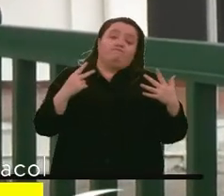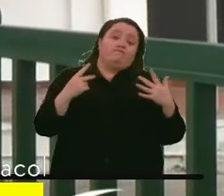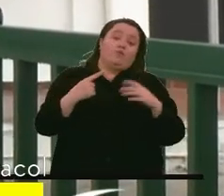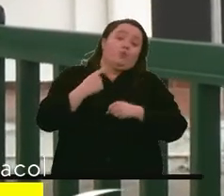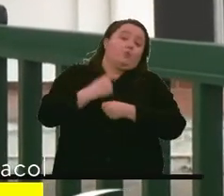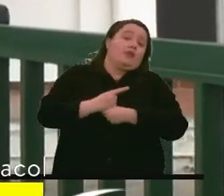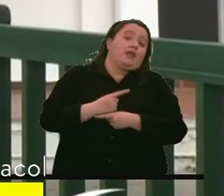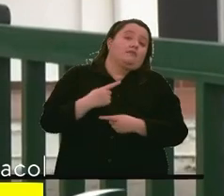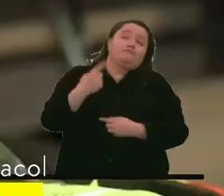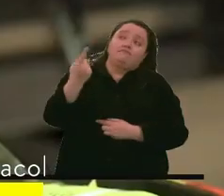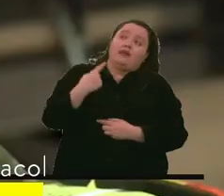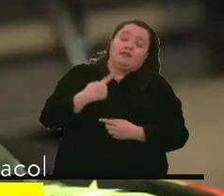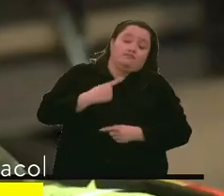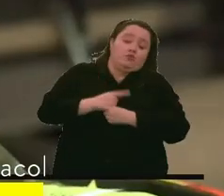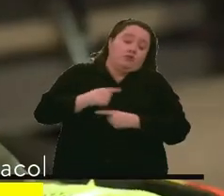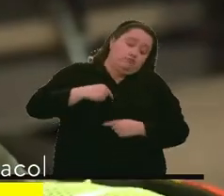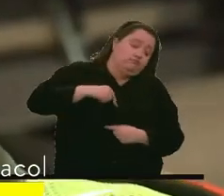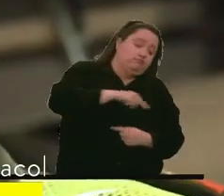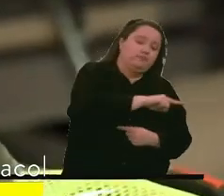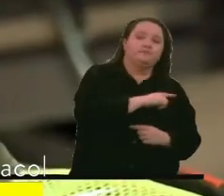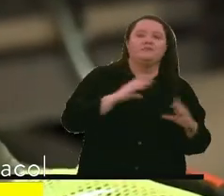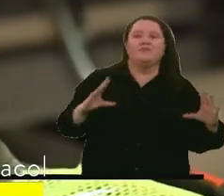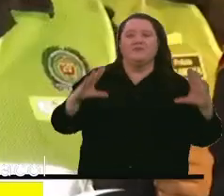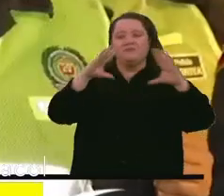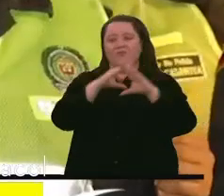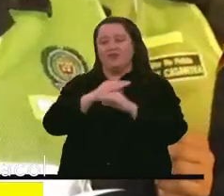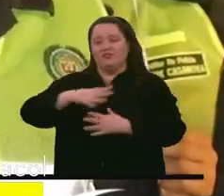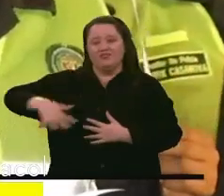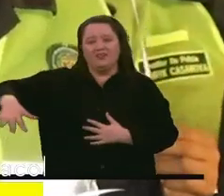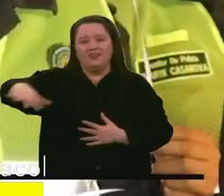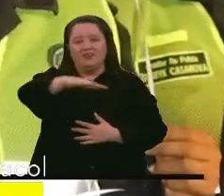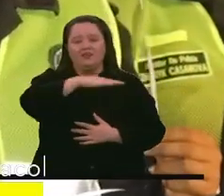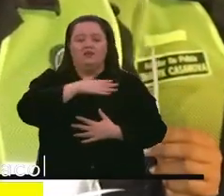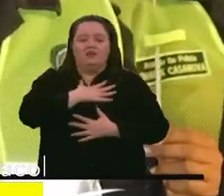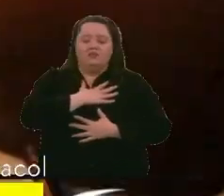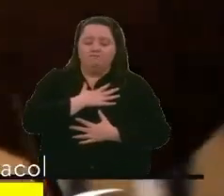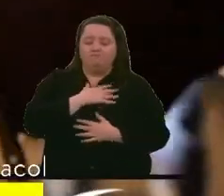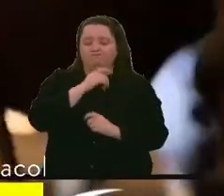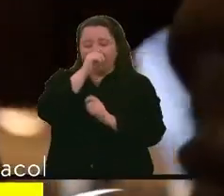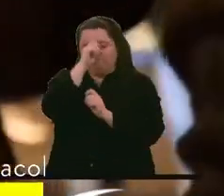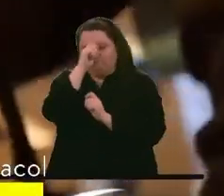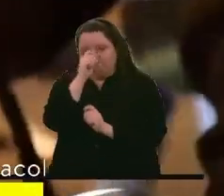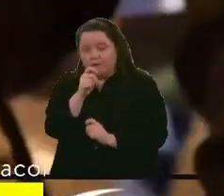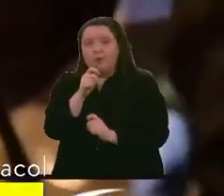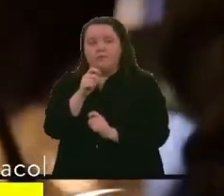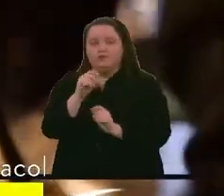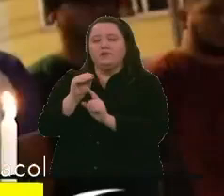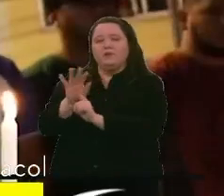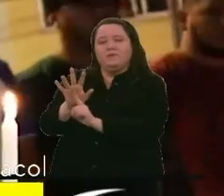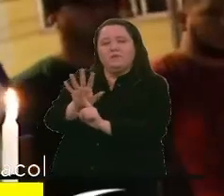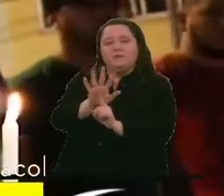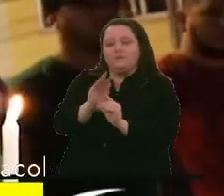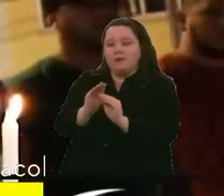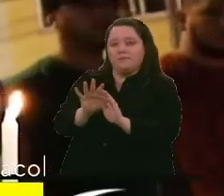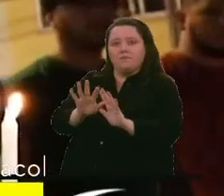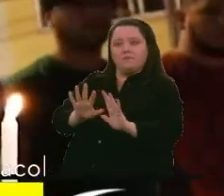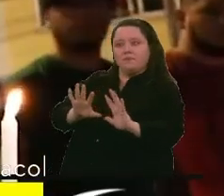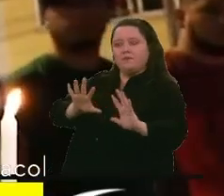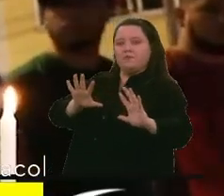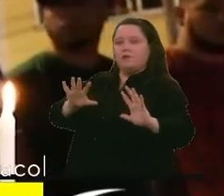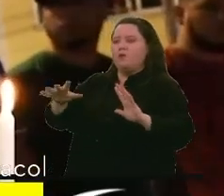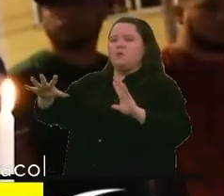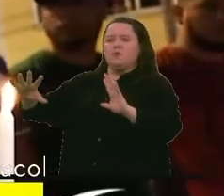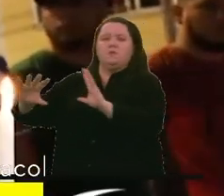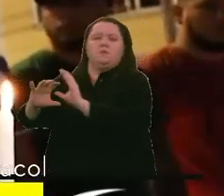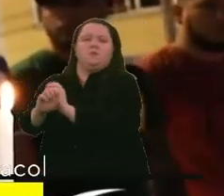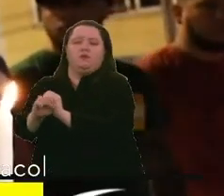con nuestro deber. La noche en Neiva fue de solidaridad, de reconocimiento, que se multiplicó con la luz de las llamas de las velas, que rompió la oscuridad en